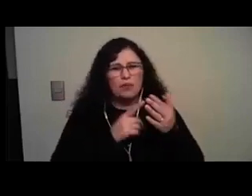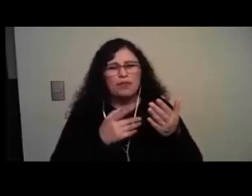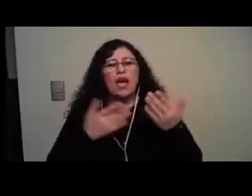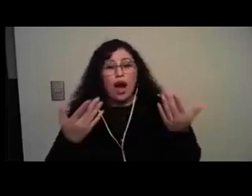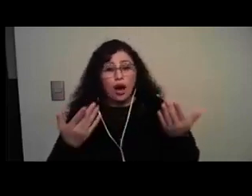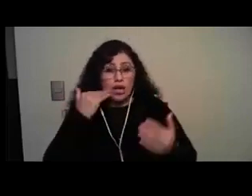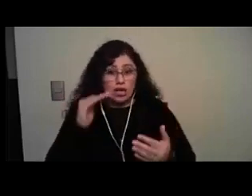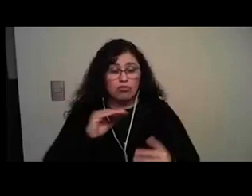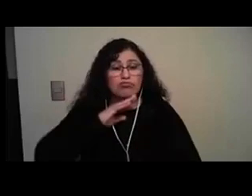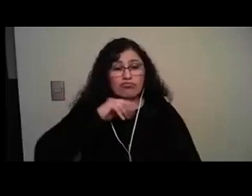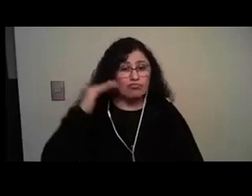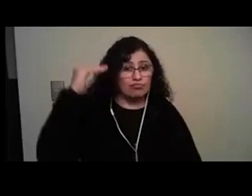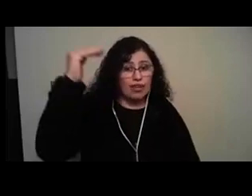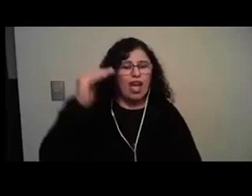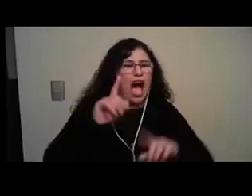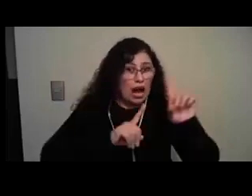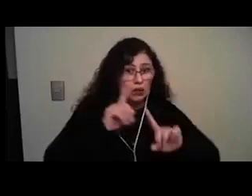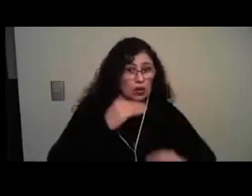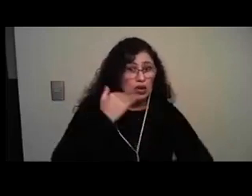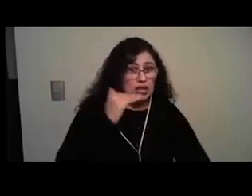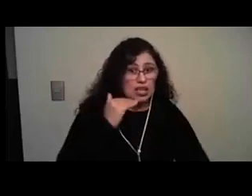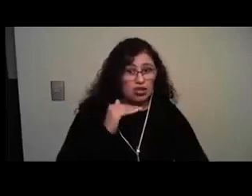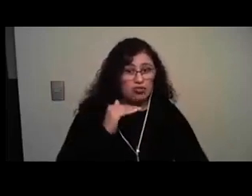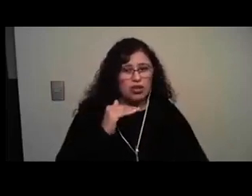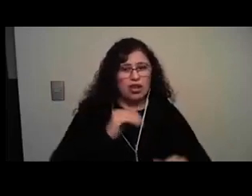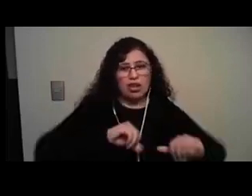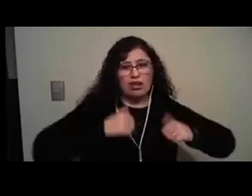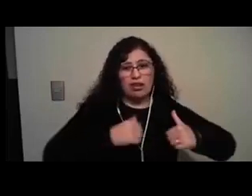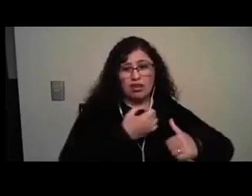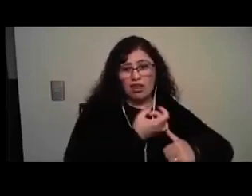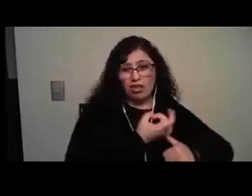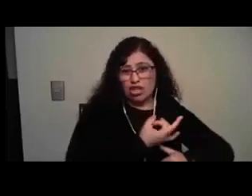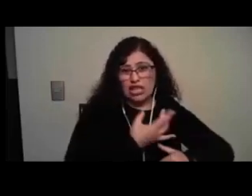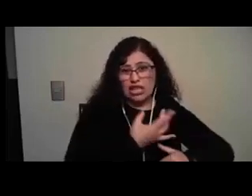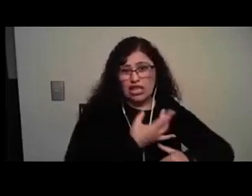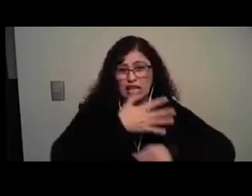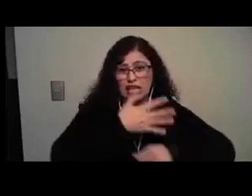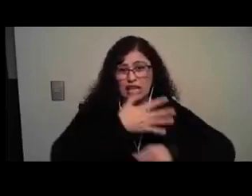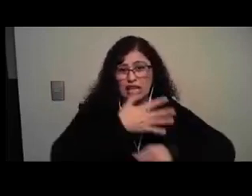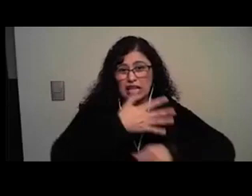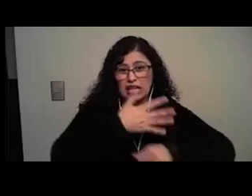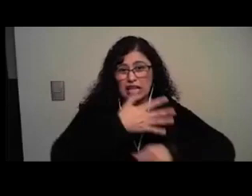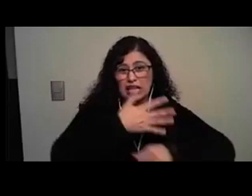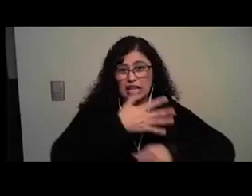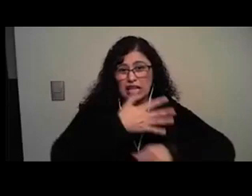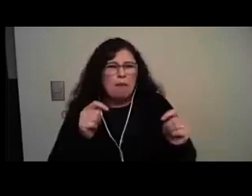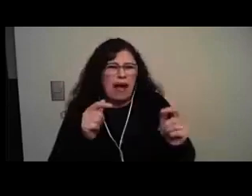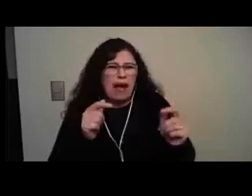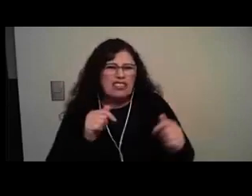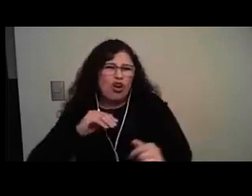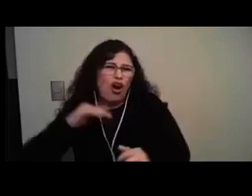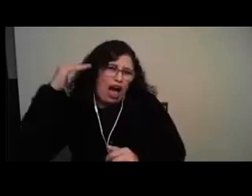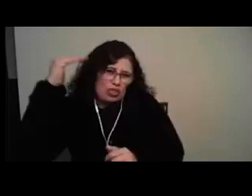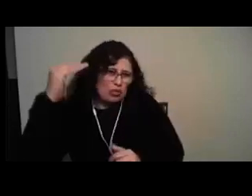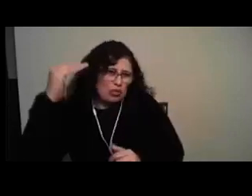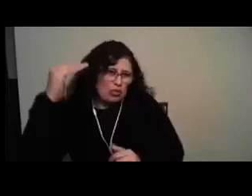a los 15 años el tamaño de un cuerpo adulto y también va a haber que probablemente considerarlos a la hora de movilización. Si